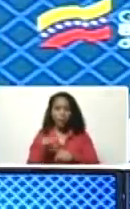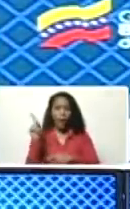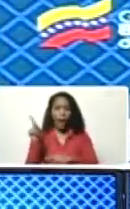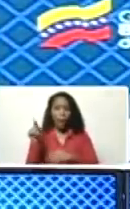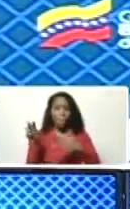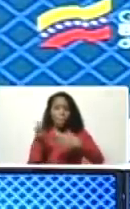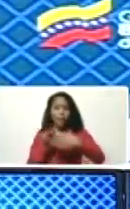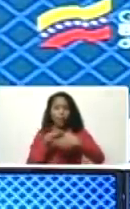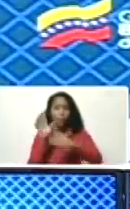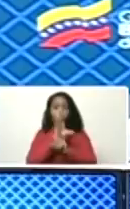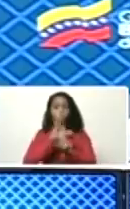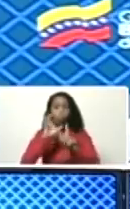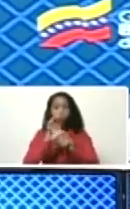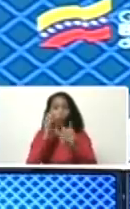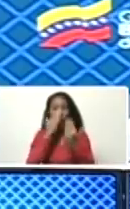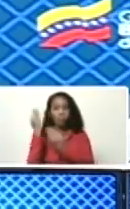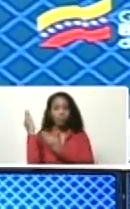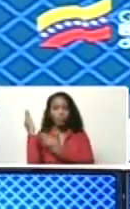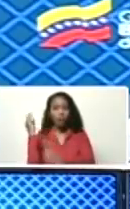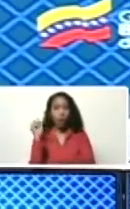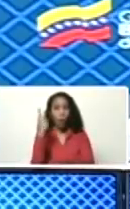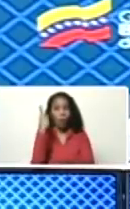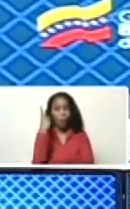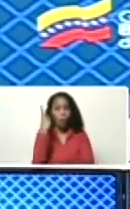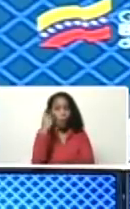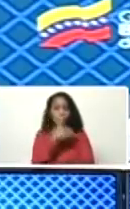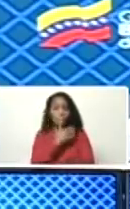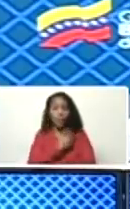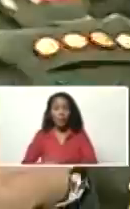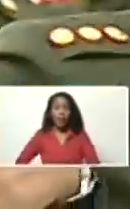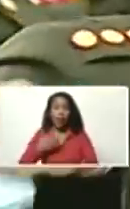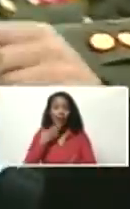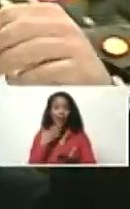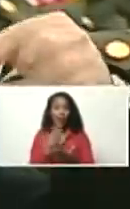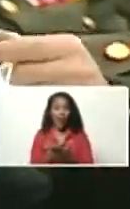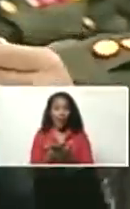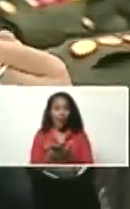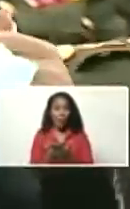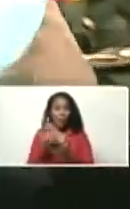Polhap. Primero, presidente, muchas gracias por ese libro que me va a regalar.